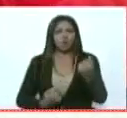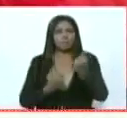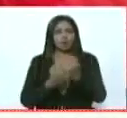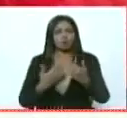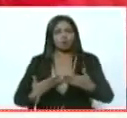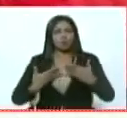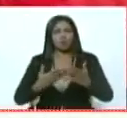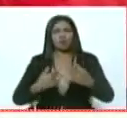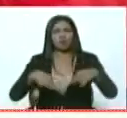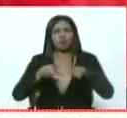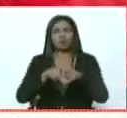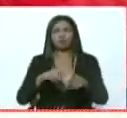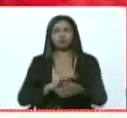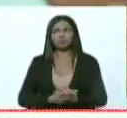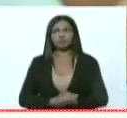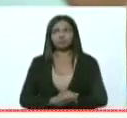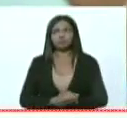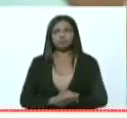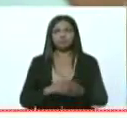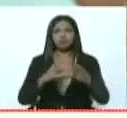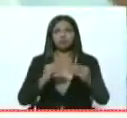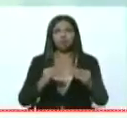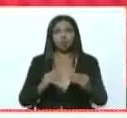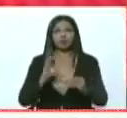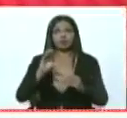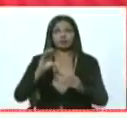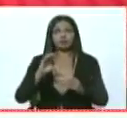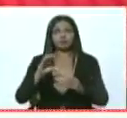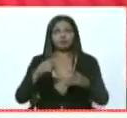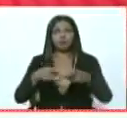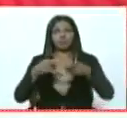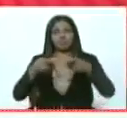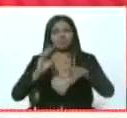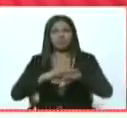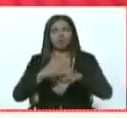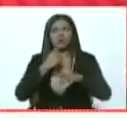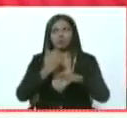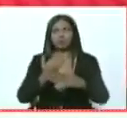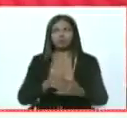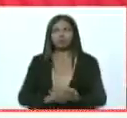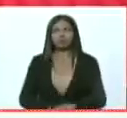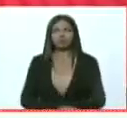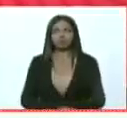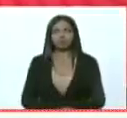que darle a los carnetizados. ¿Por qué lo digo?